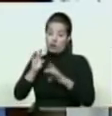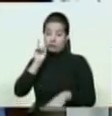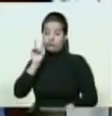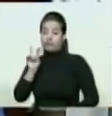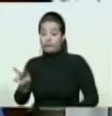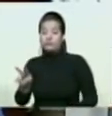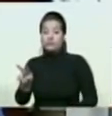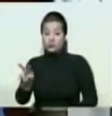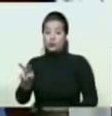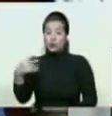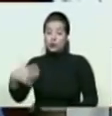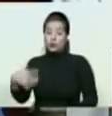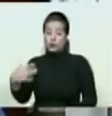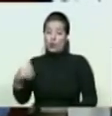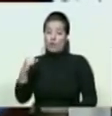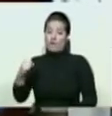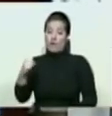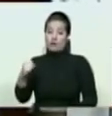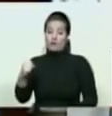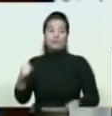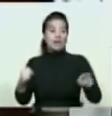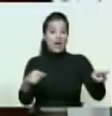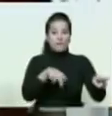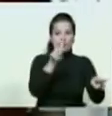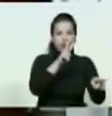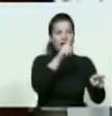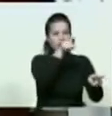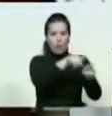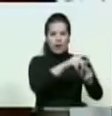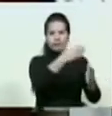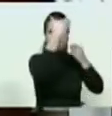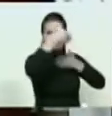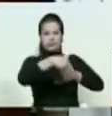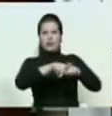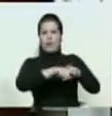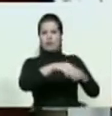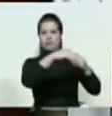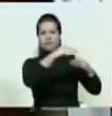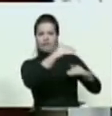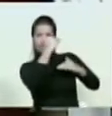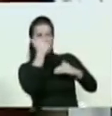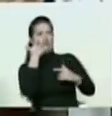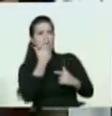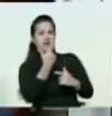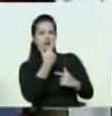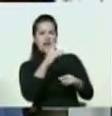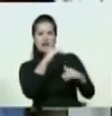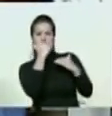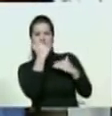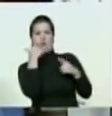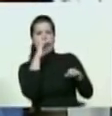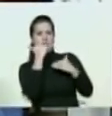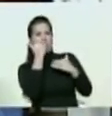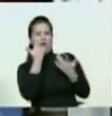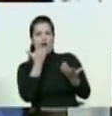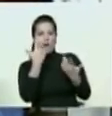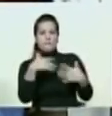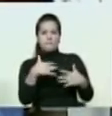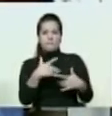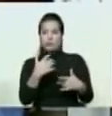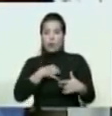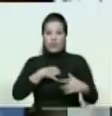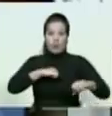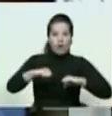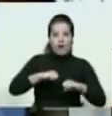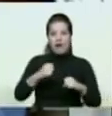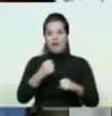han colocado a Venezuela para cumplir con sus operaciones básicas en el